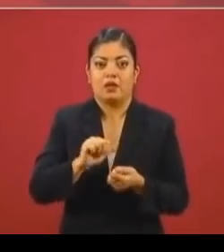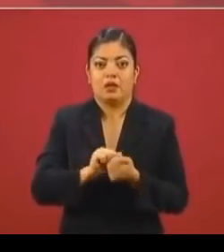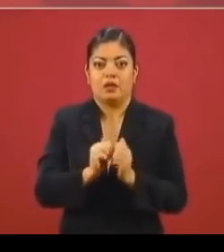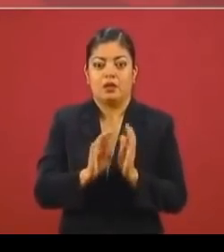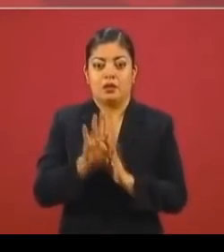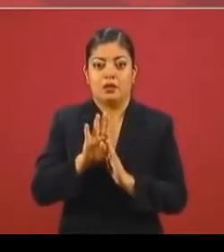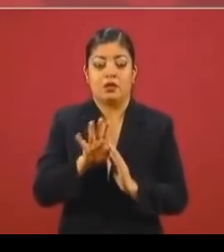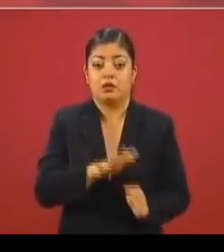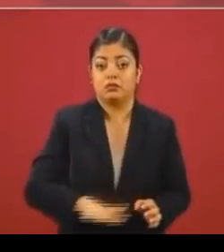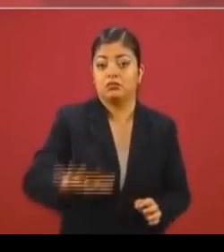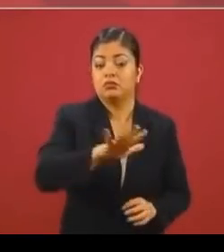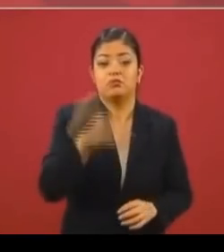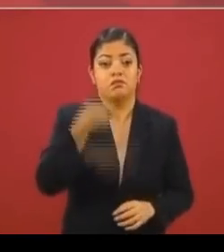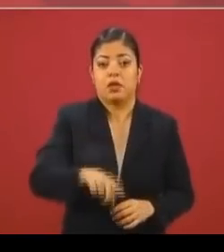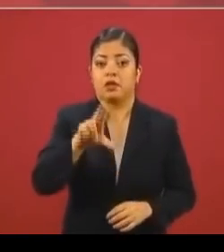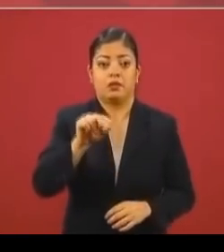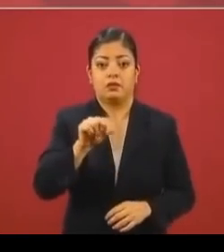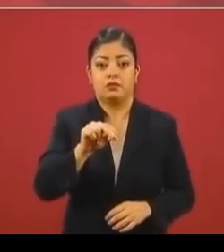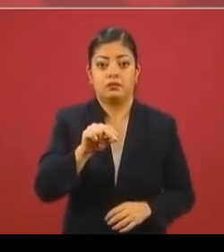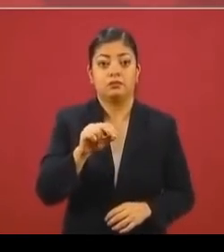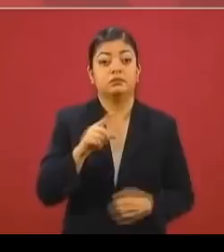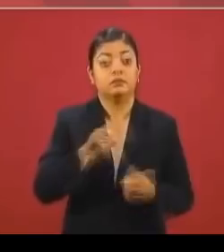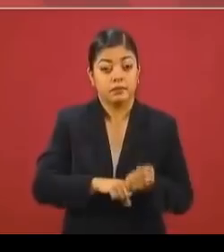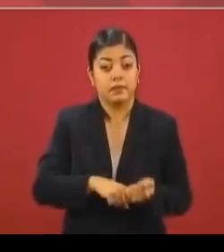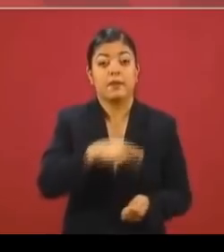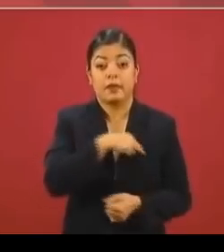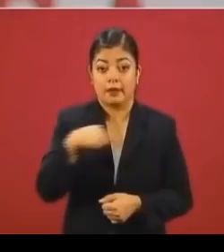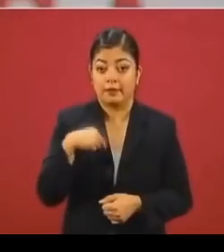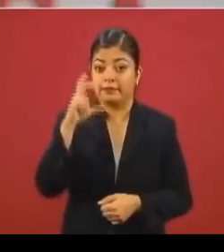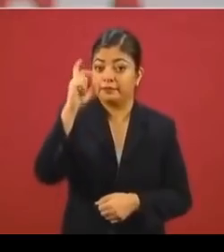no decidían. Nosotros durante 30 años